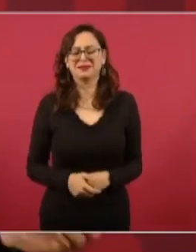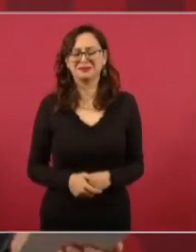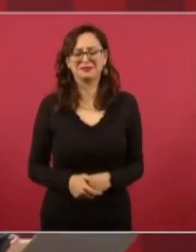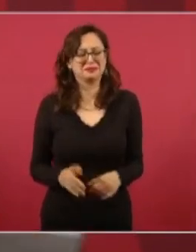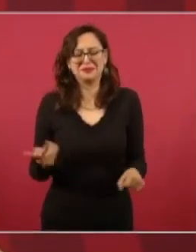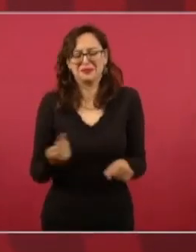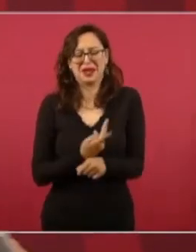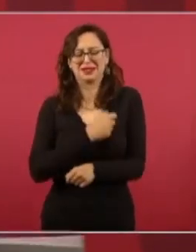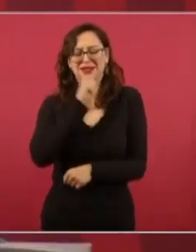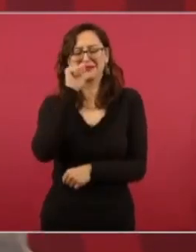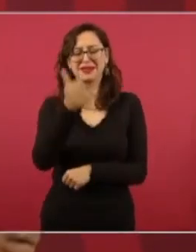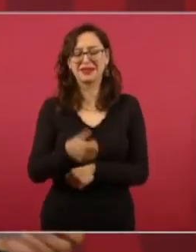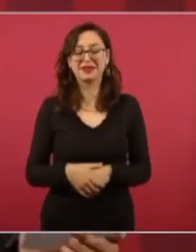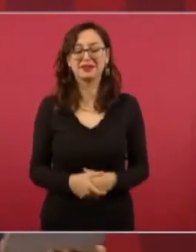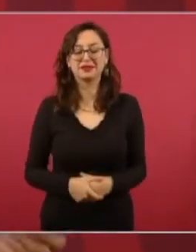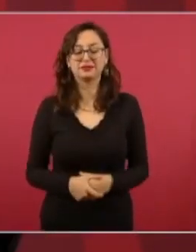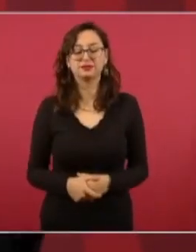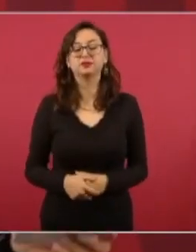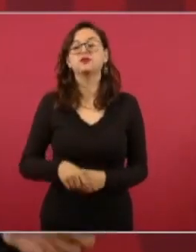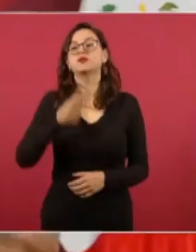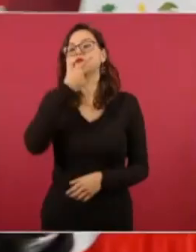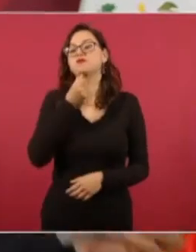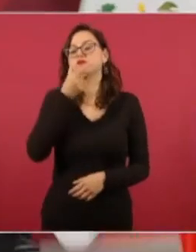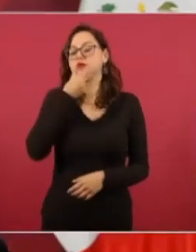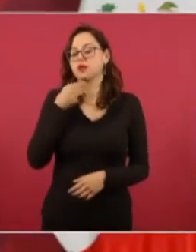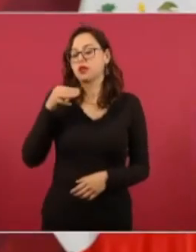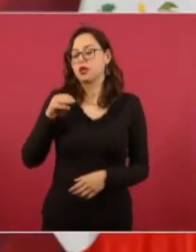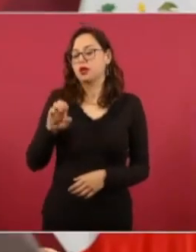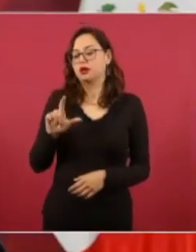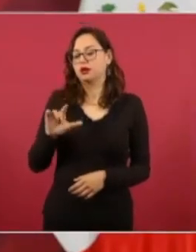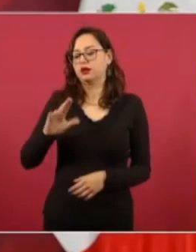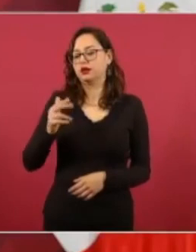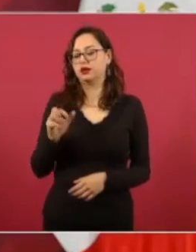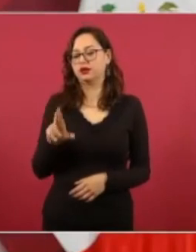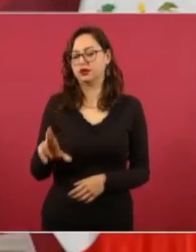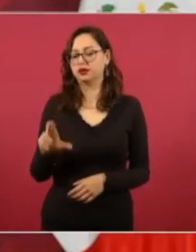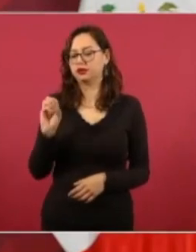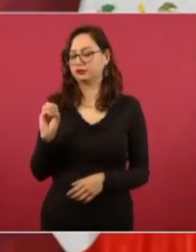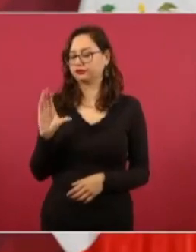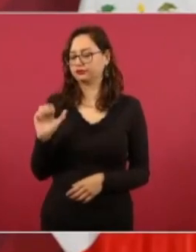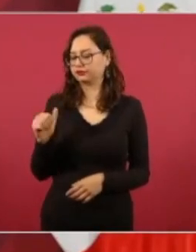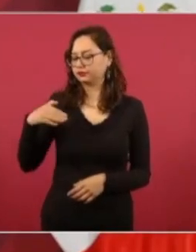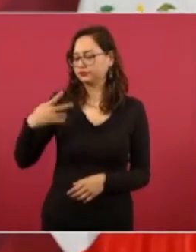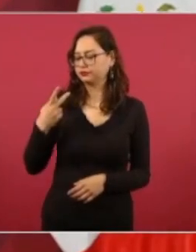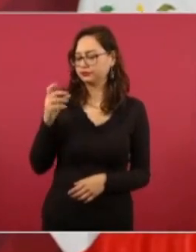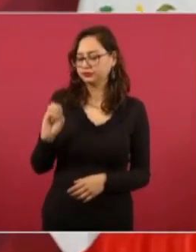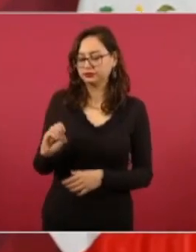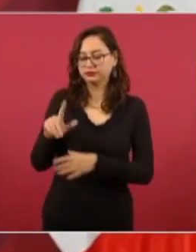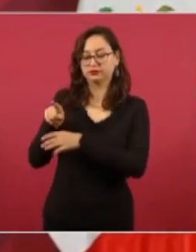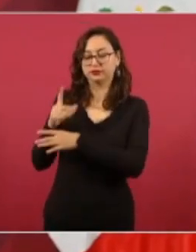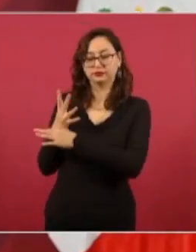decía Melchor Ocampo también en la transformación.